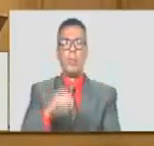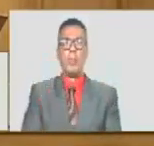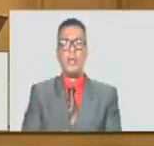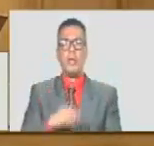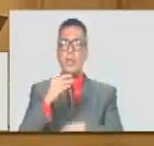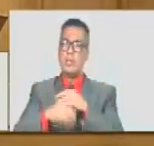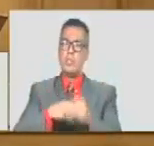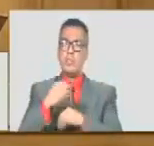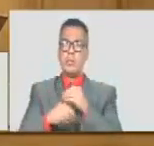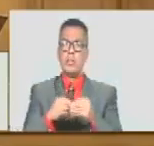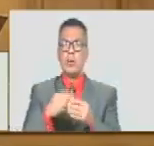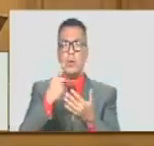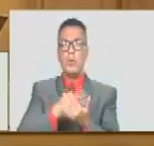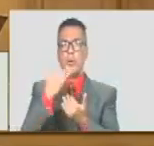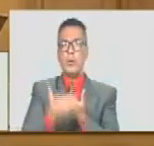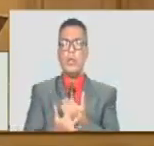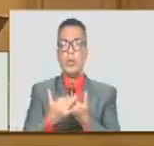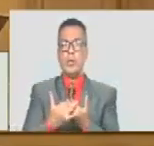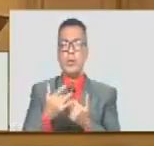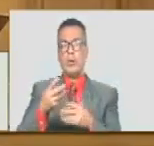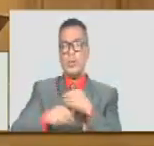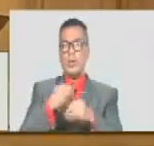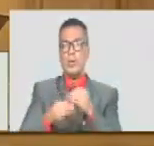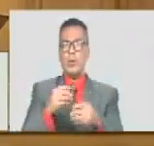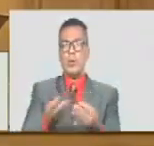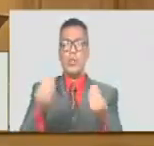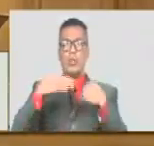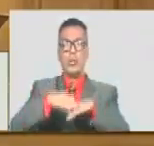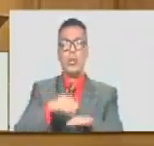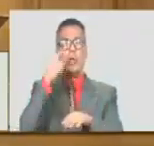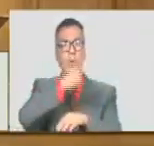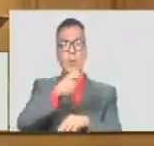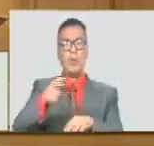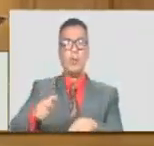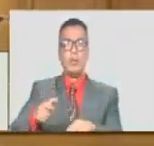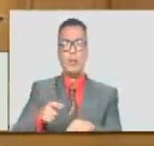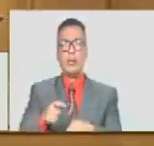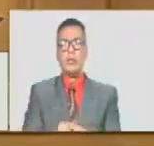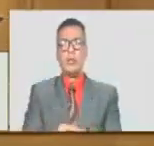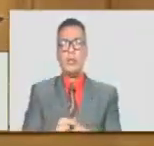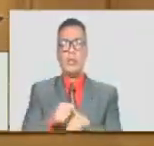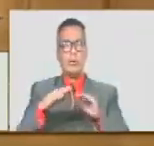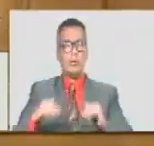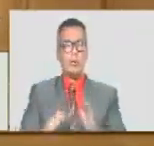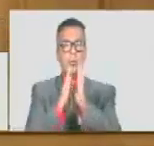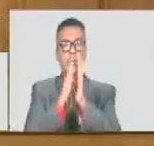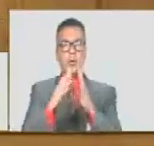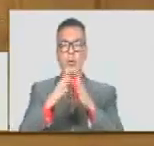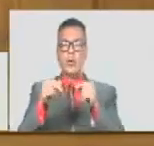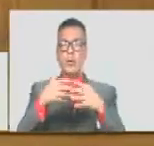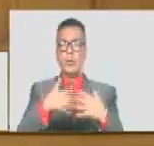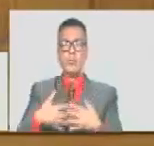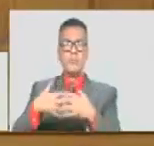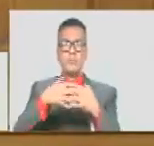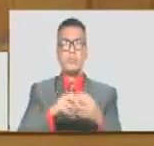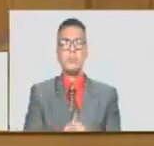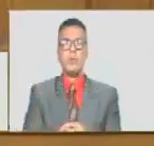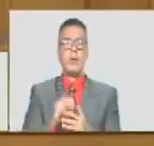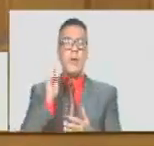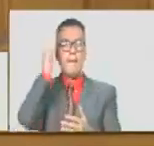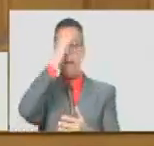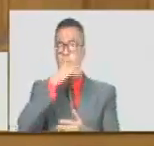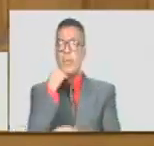se convirtió en el proyecto alternativo de integración del pueblo para enfrentar el imperialismo.